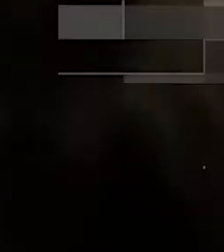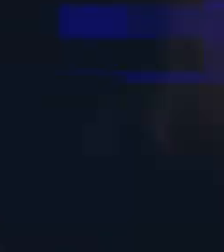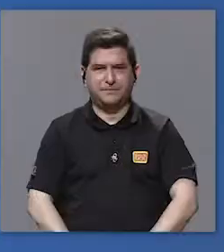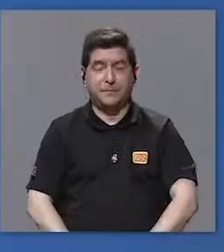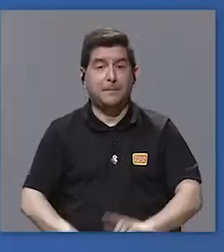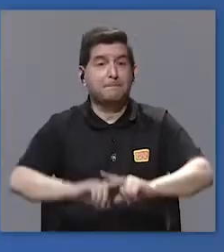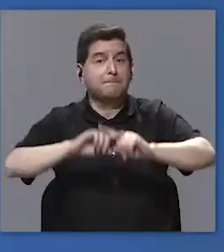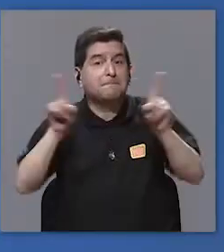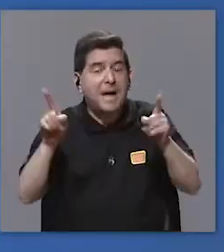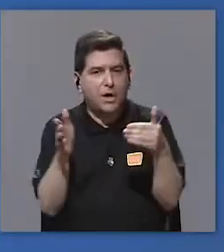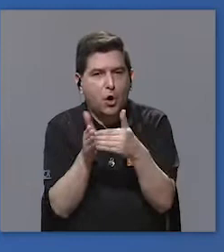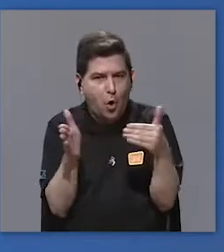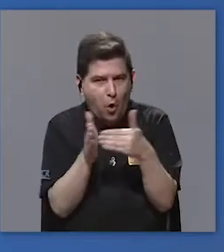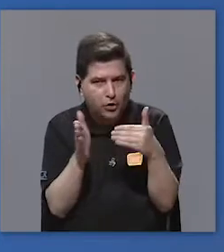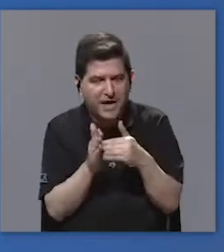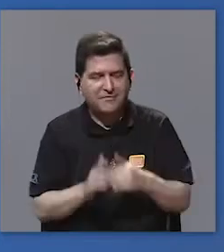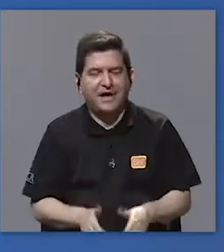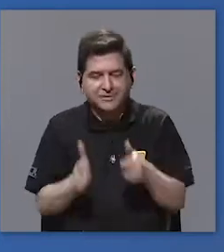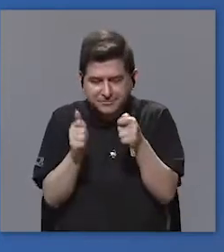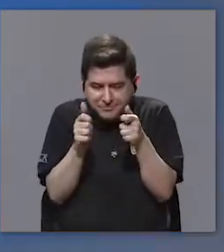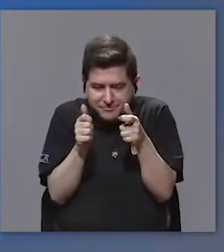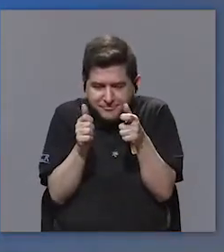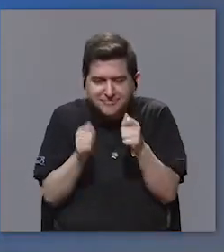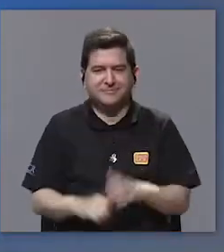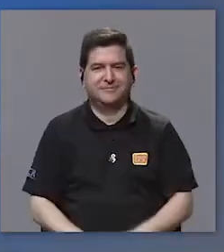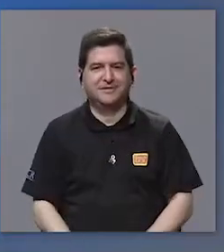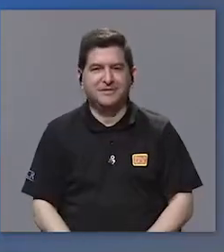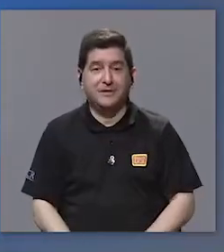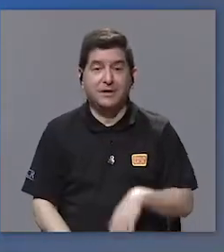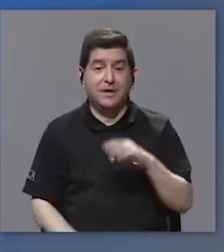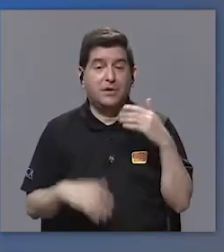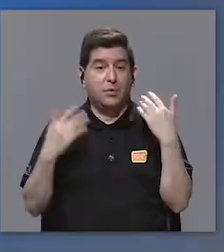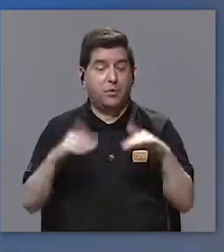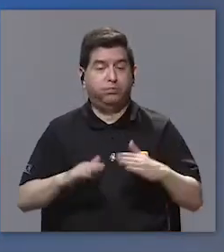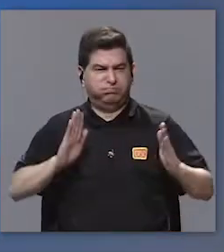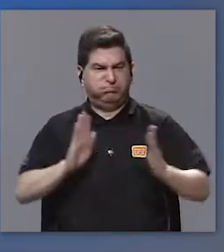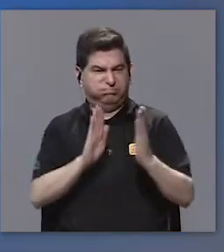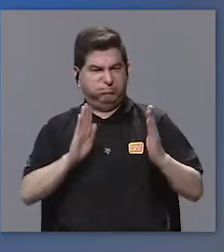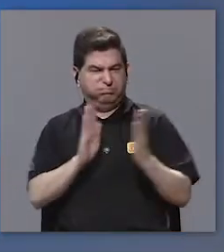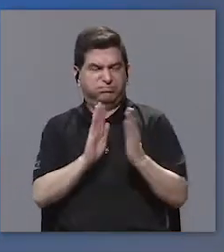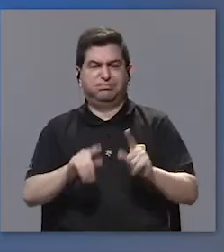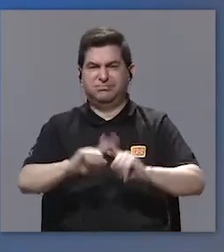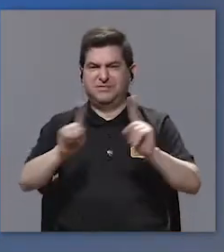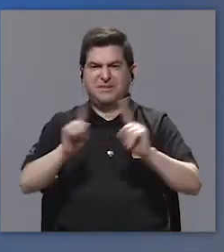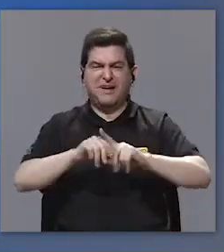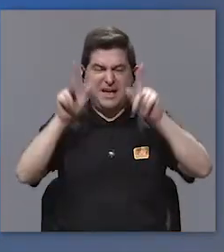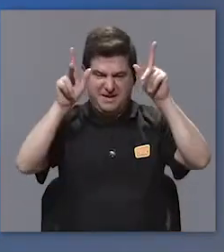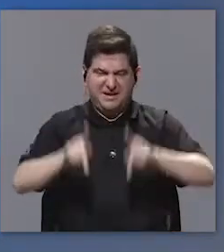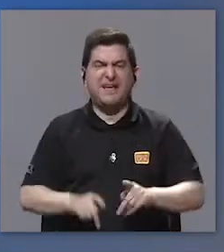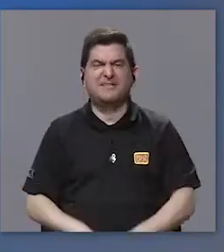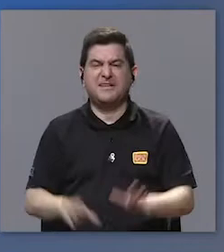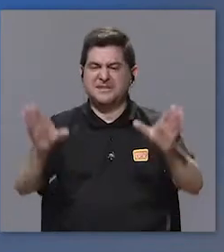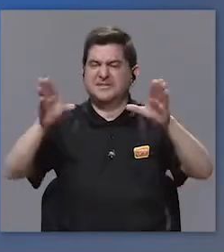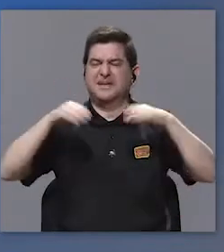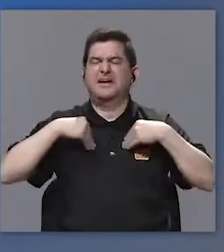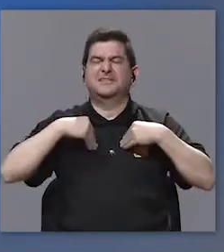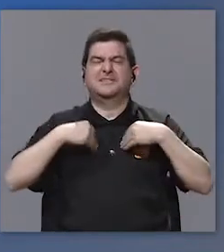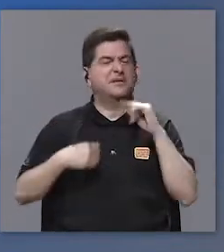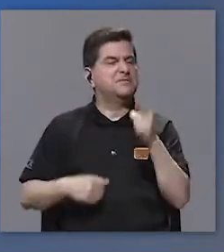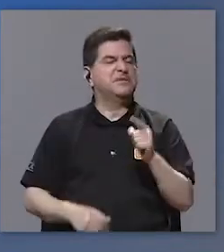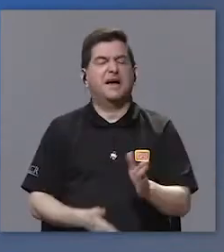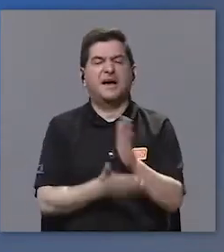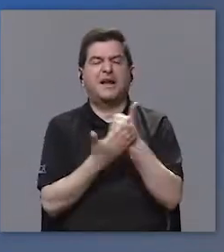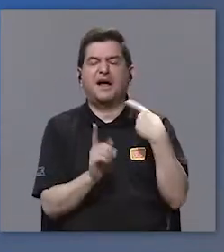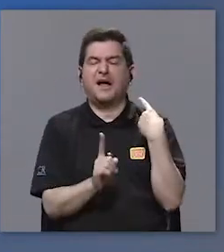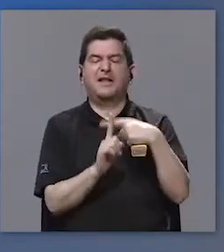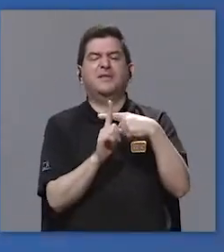pero volvamos a los videojuegos aún hay una gran resistencia por parte de muchas personas a reconocerlos siquiera